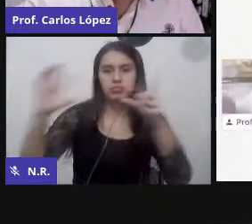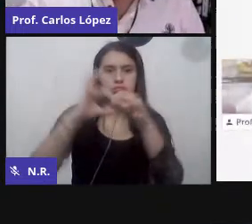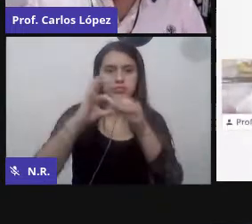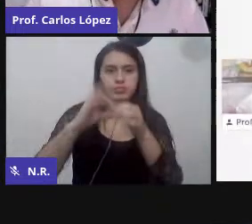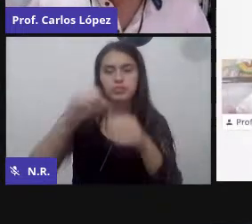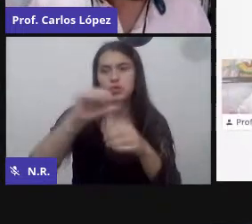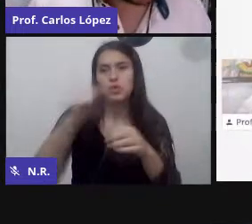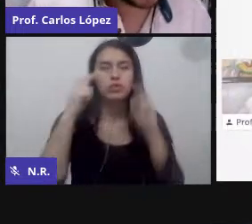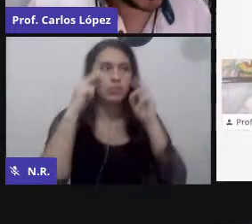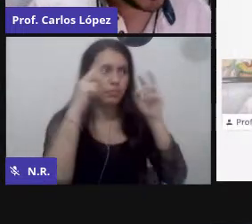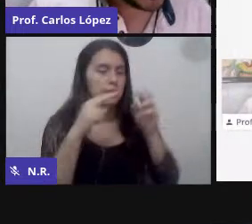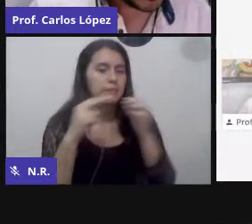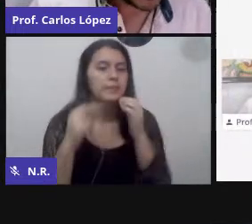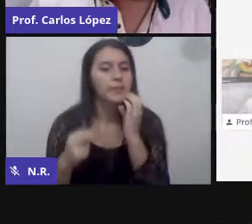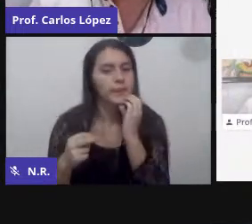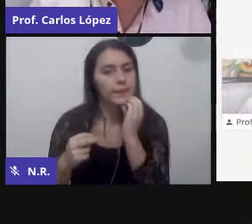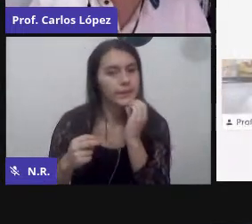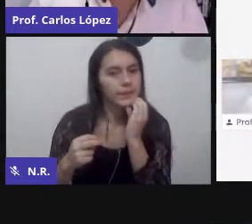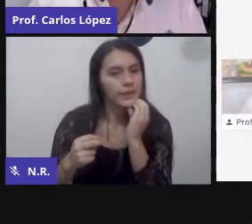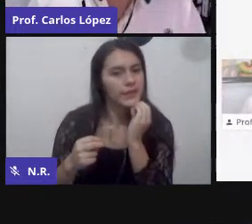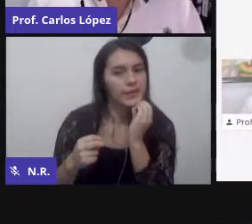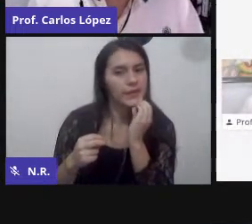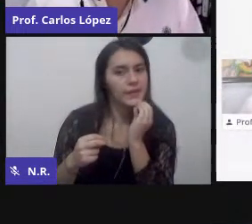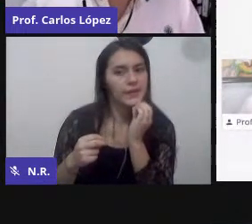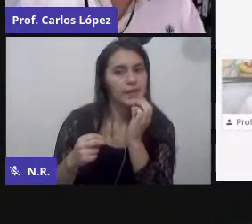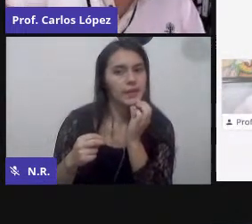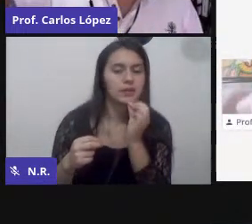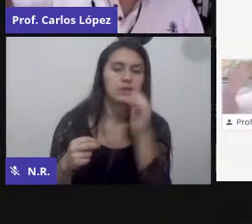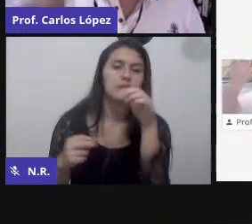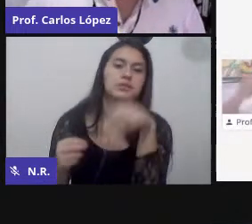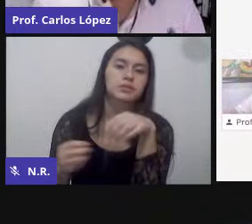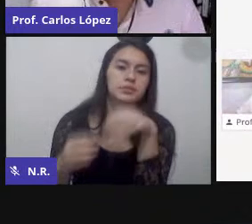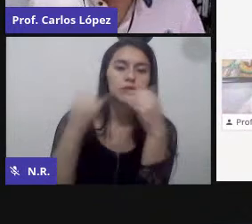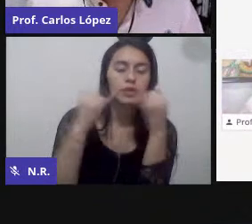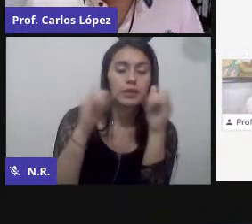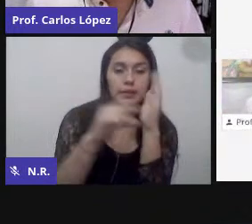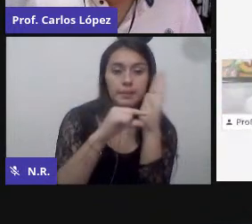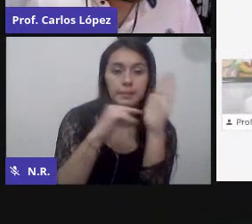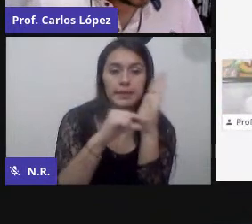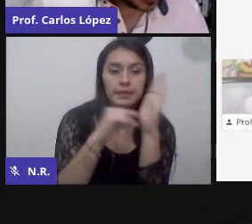gente el link. Perfecto.